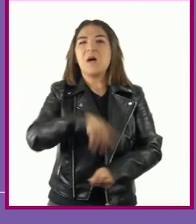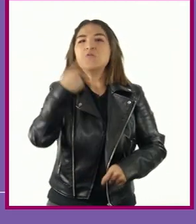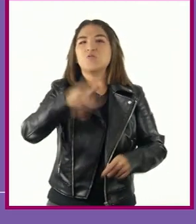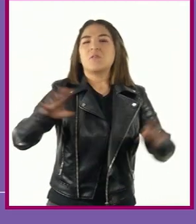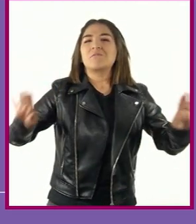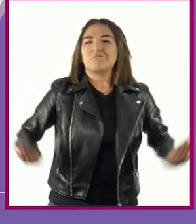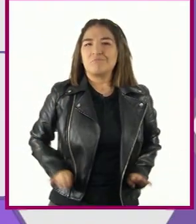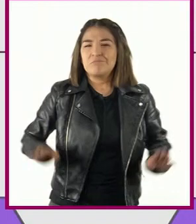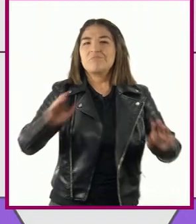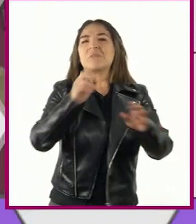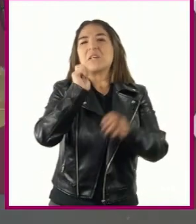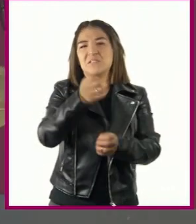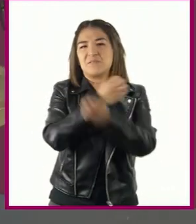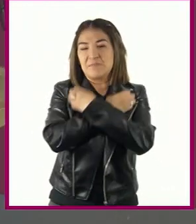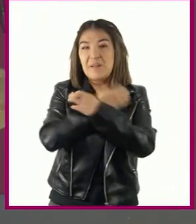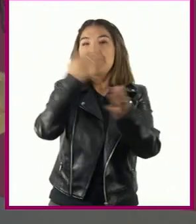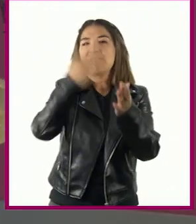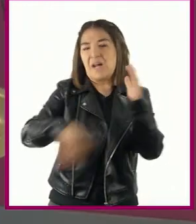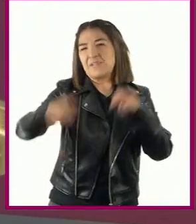de respeto al público.